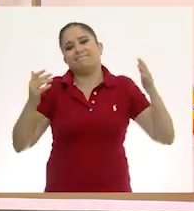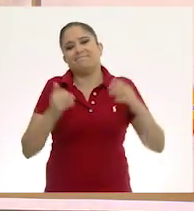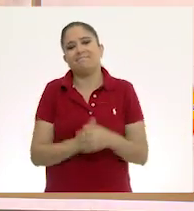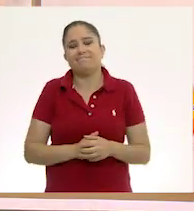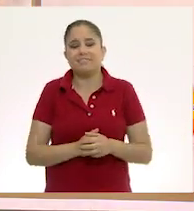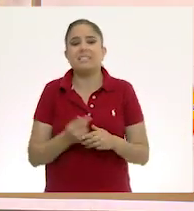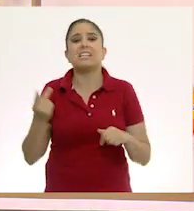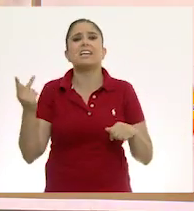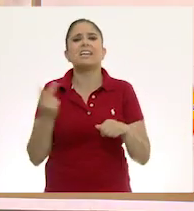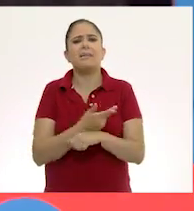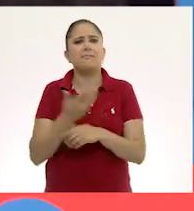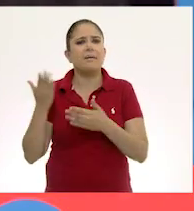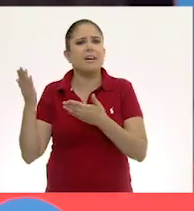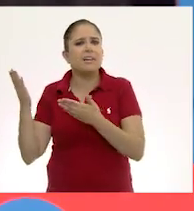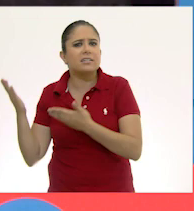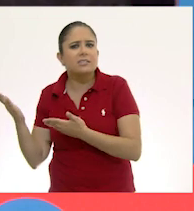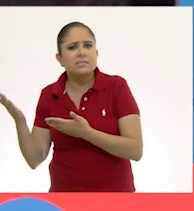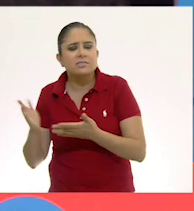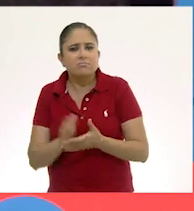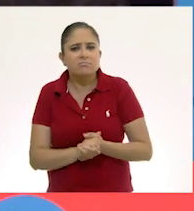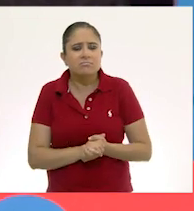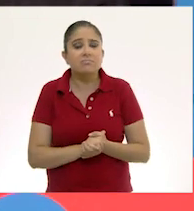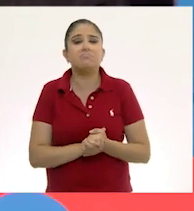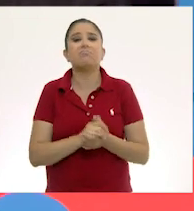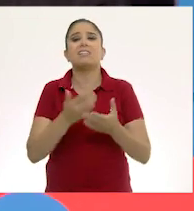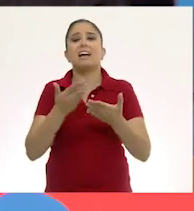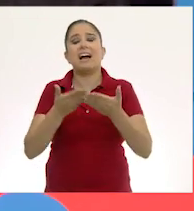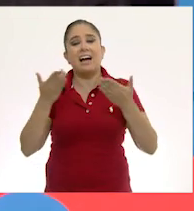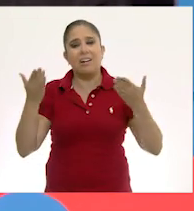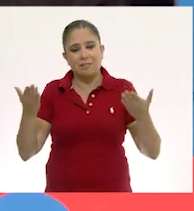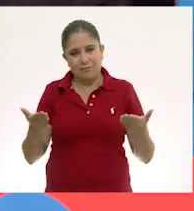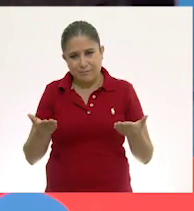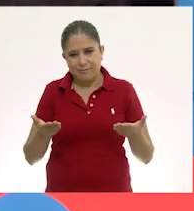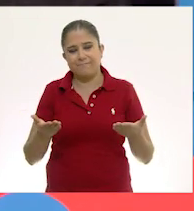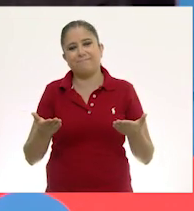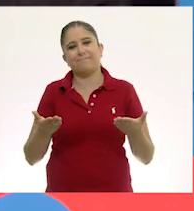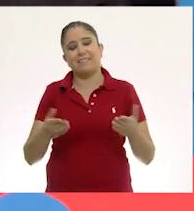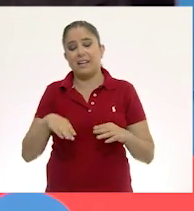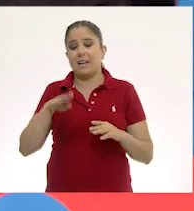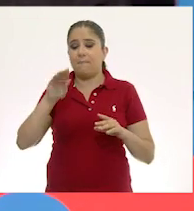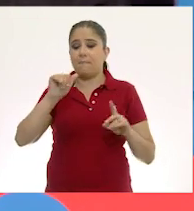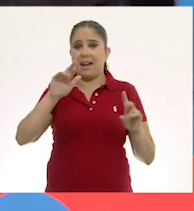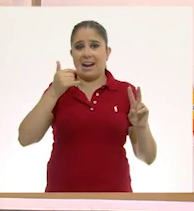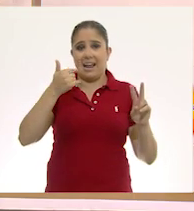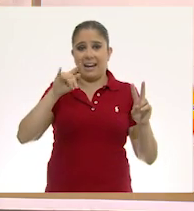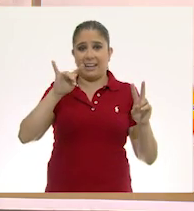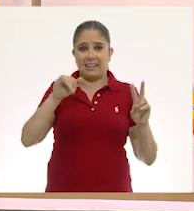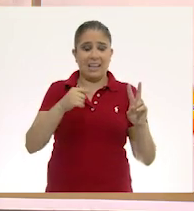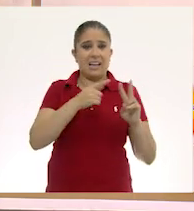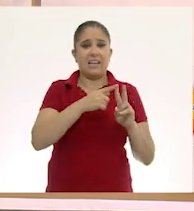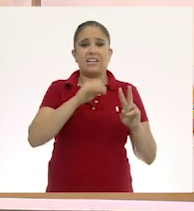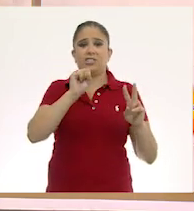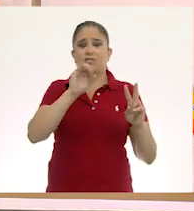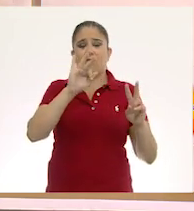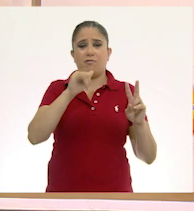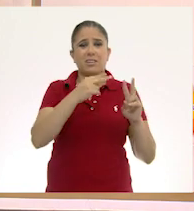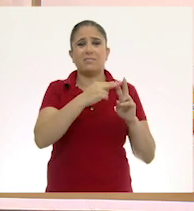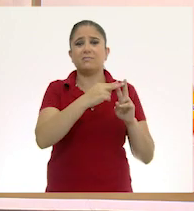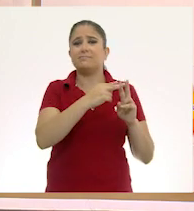¿Qué sucedió ahí? Pues ahora entonces Margarita no tuvo tal